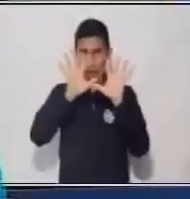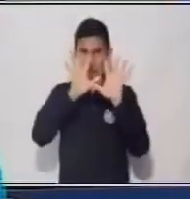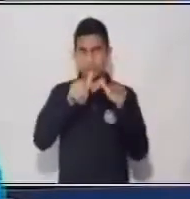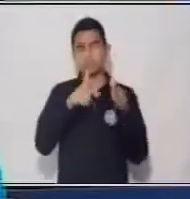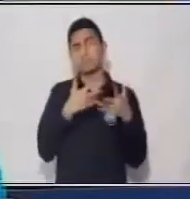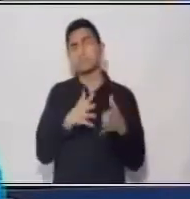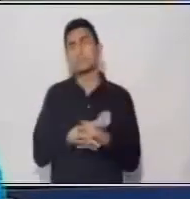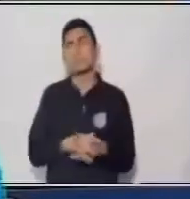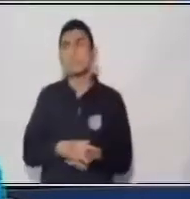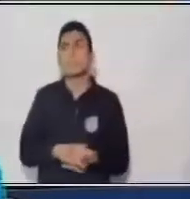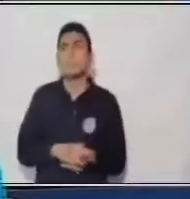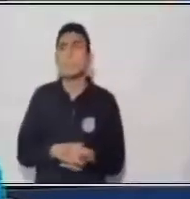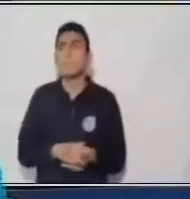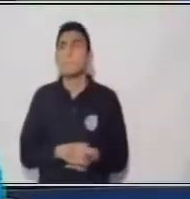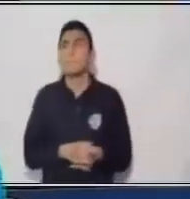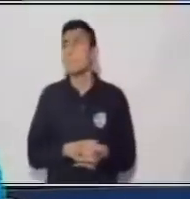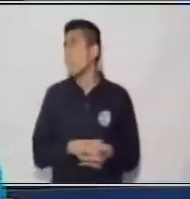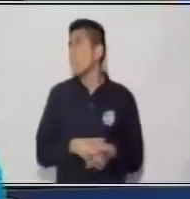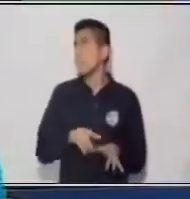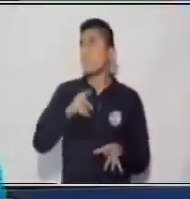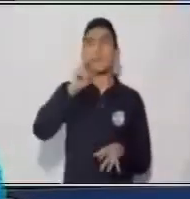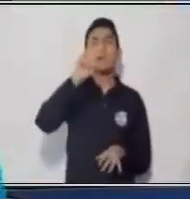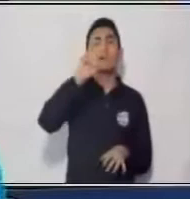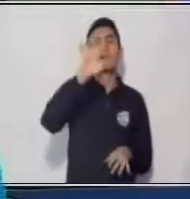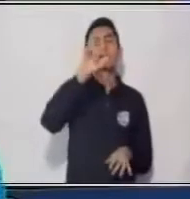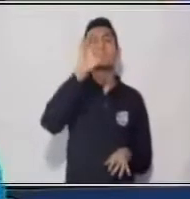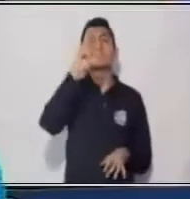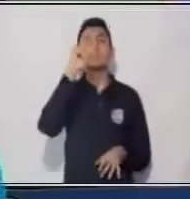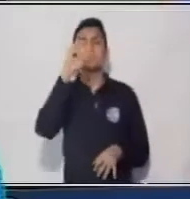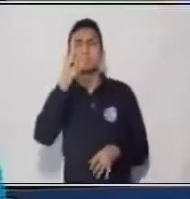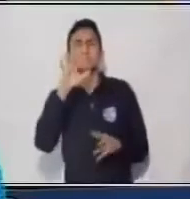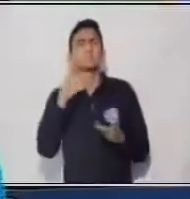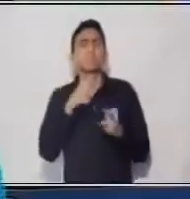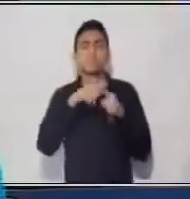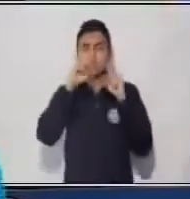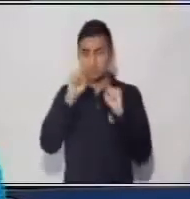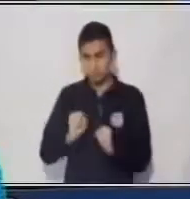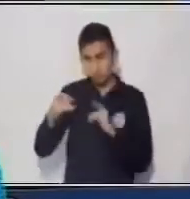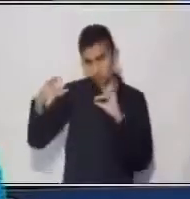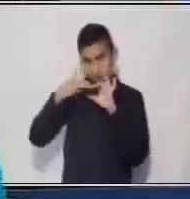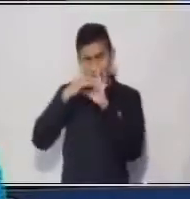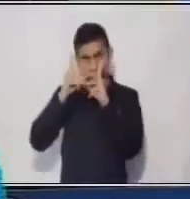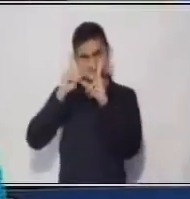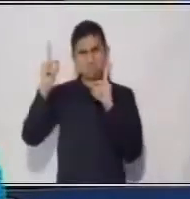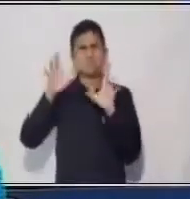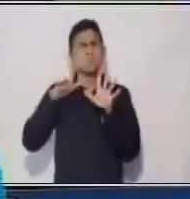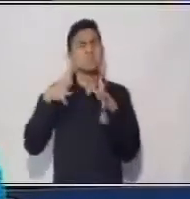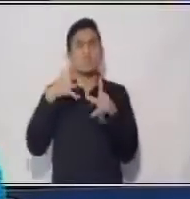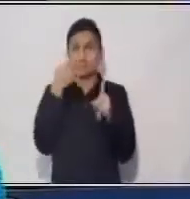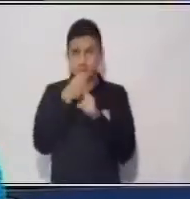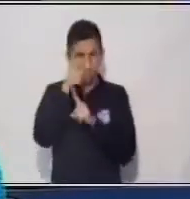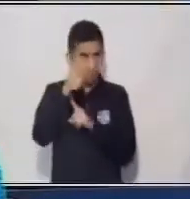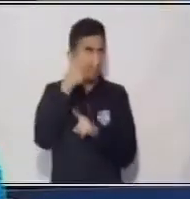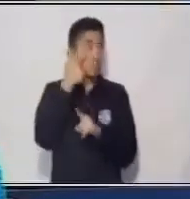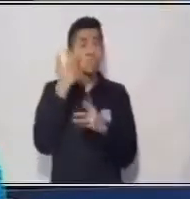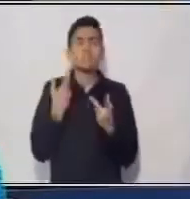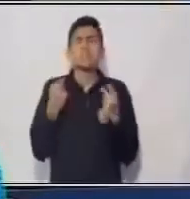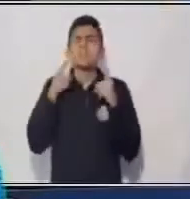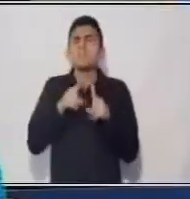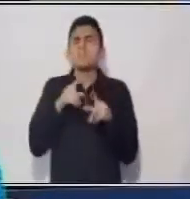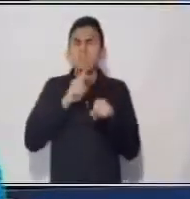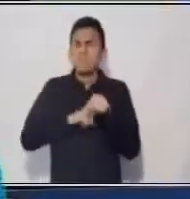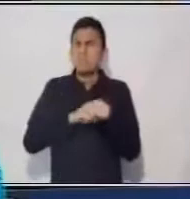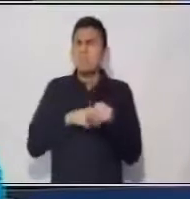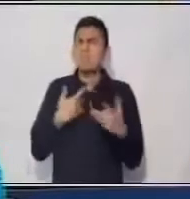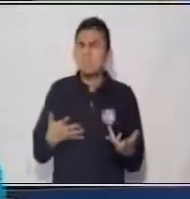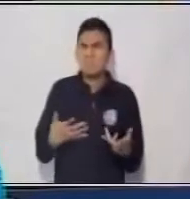Entonces, la velocidad es proporcional a la distancia. ¿Qué sucede con el tiempo?